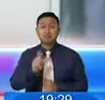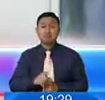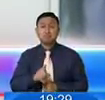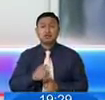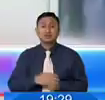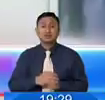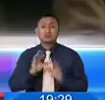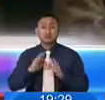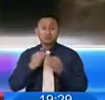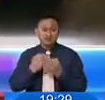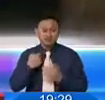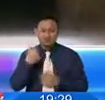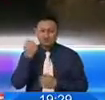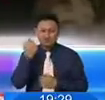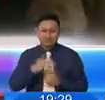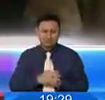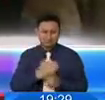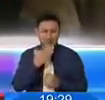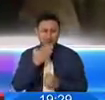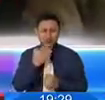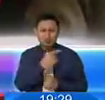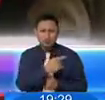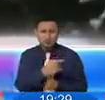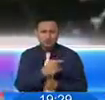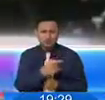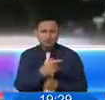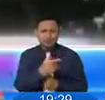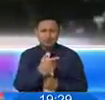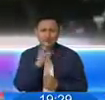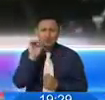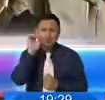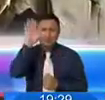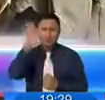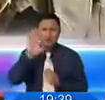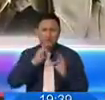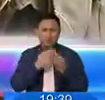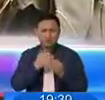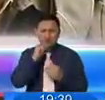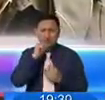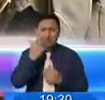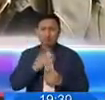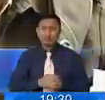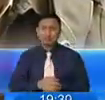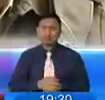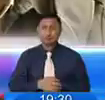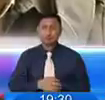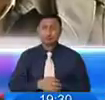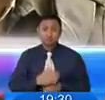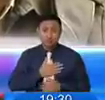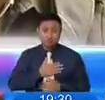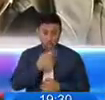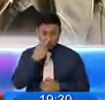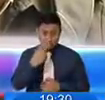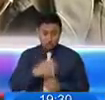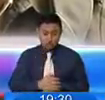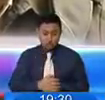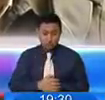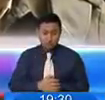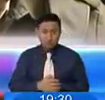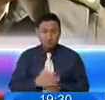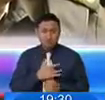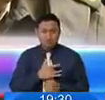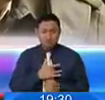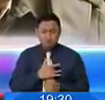difunto no acaban de entender cómo se jugó con el dolor íntimo de una familia. Yo vi el video, créame que me